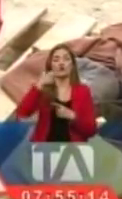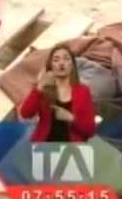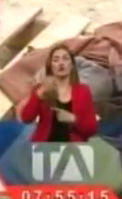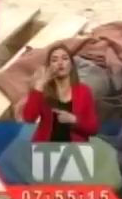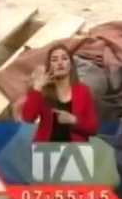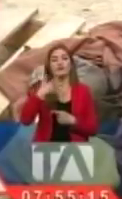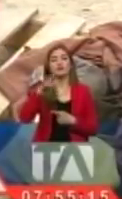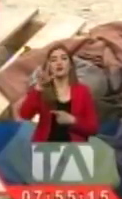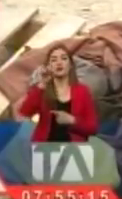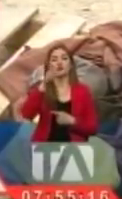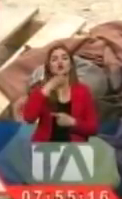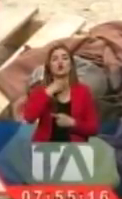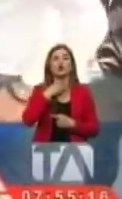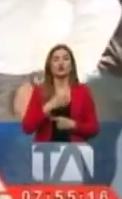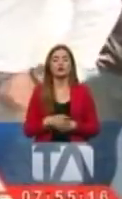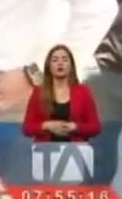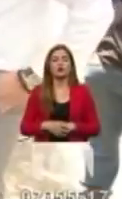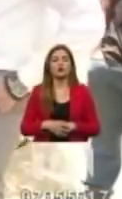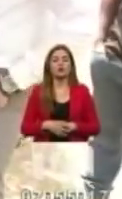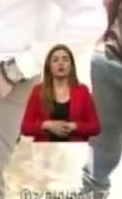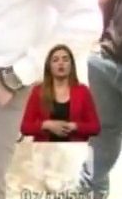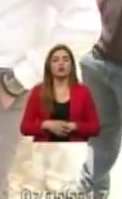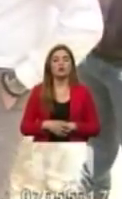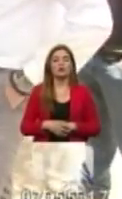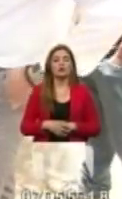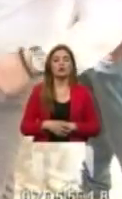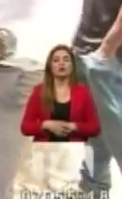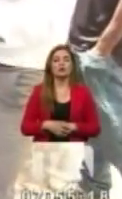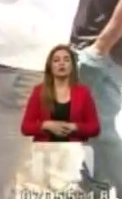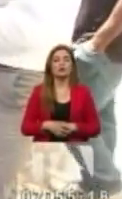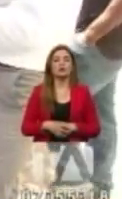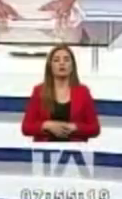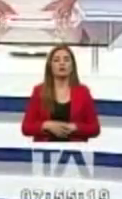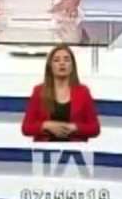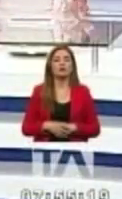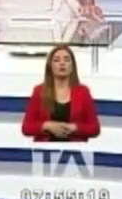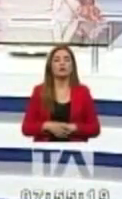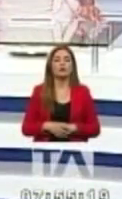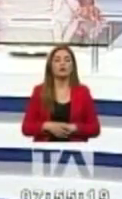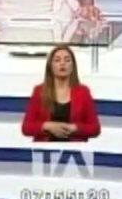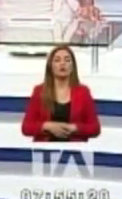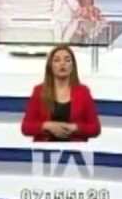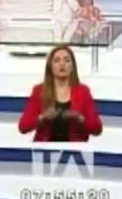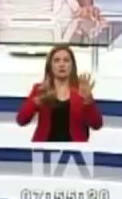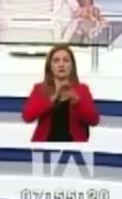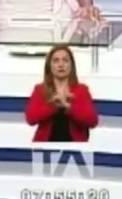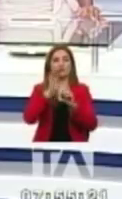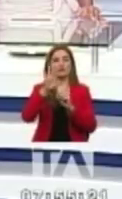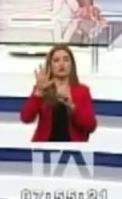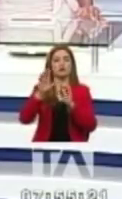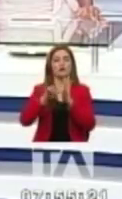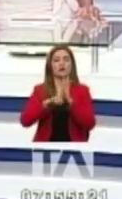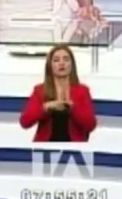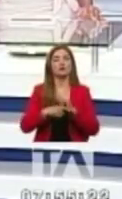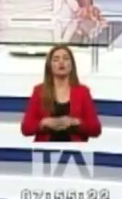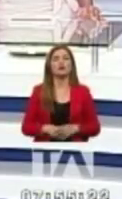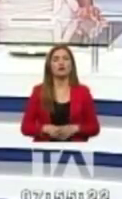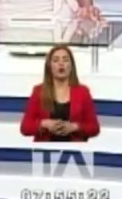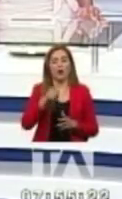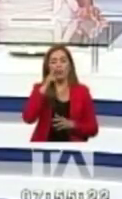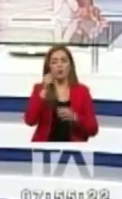próximo 31 de agosto en quito jorge loaiza 24 horas 7 de la mañana a 55 minutos